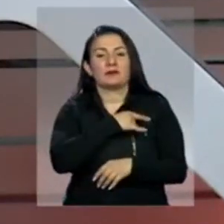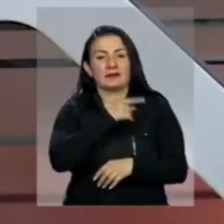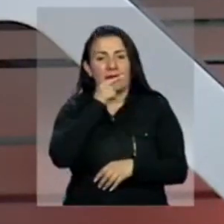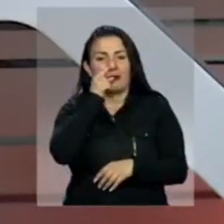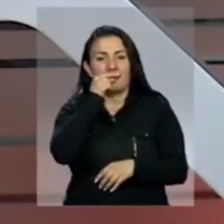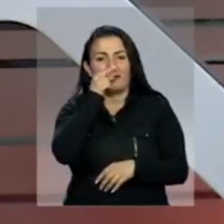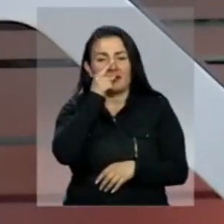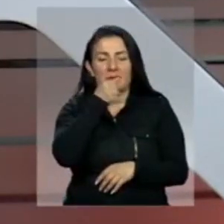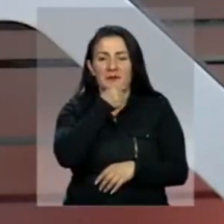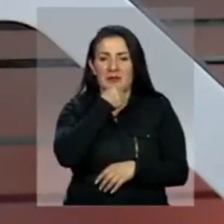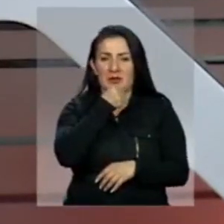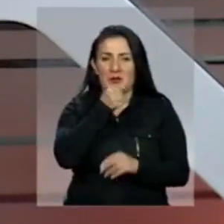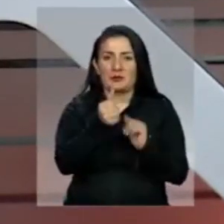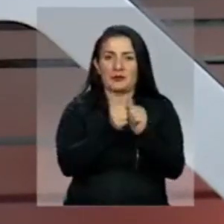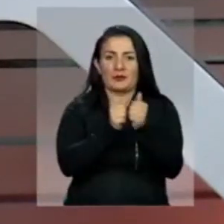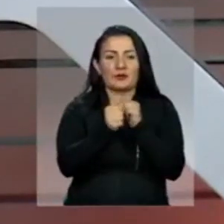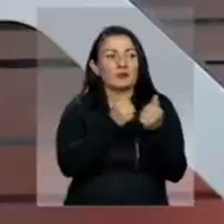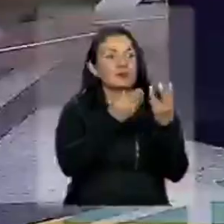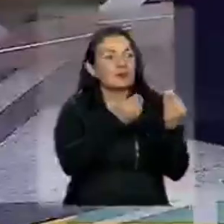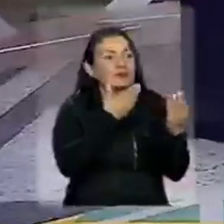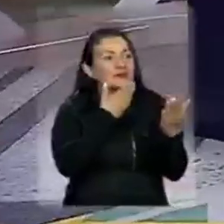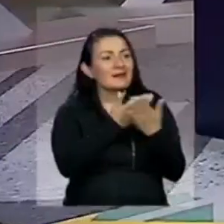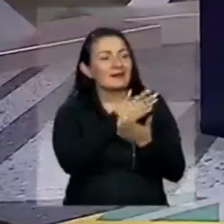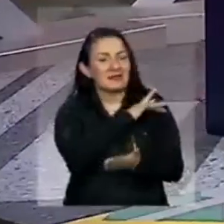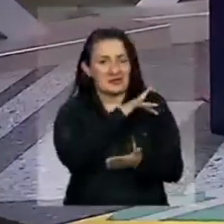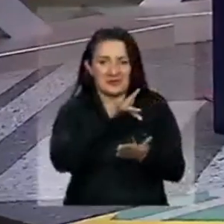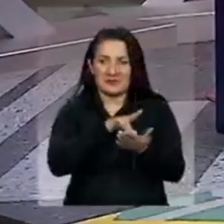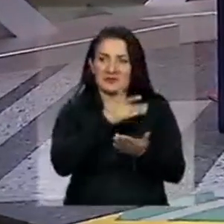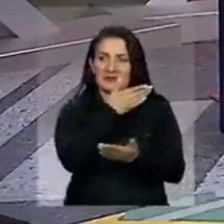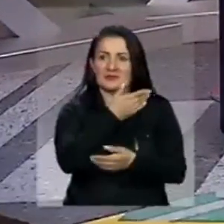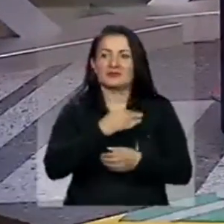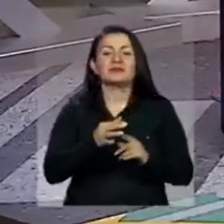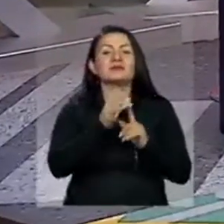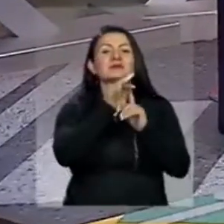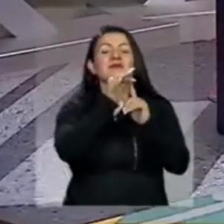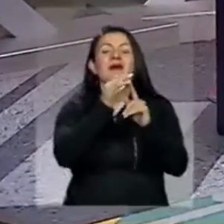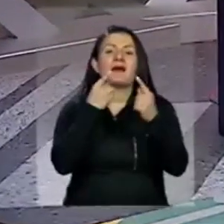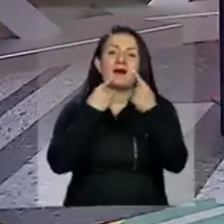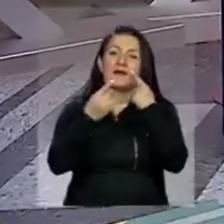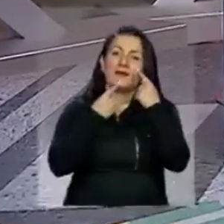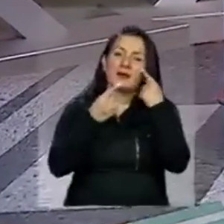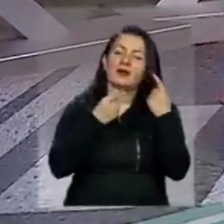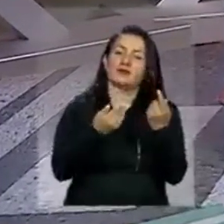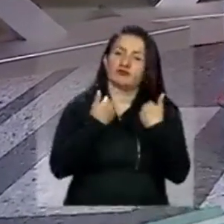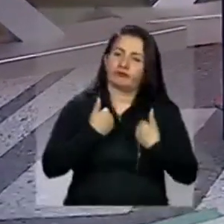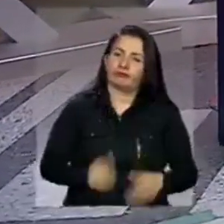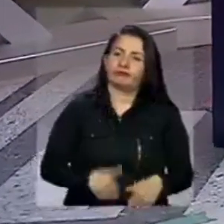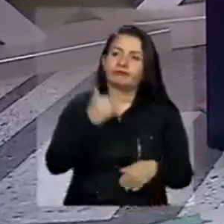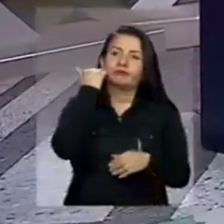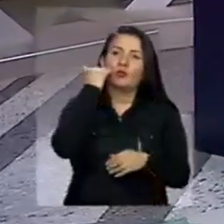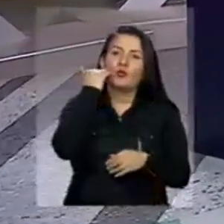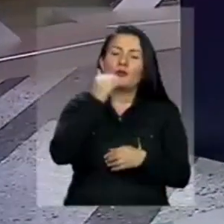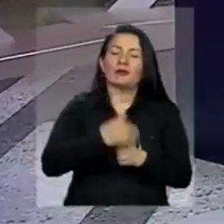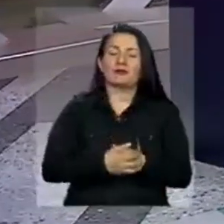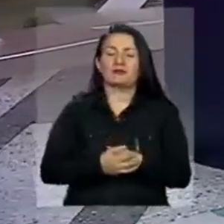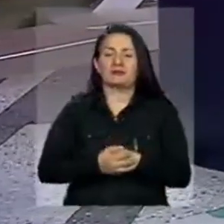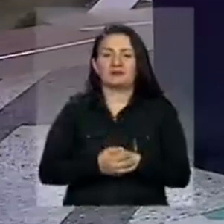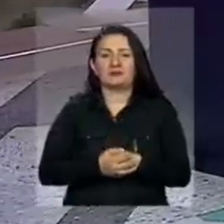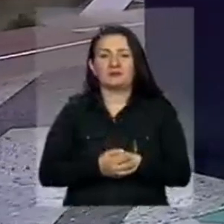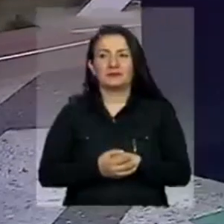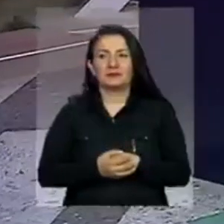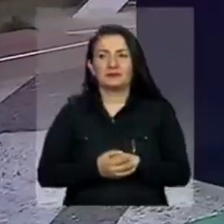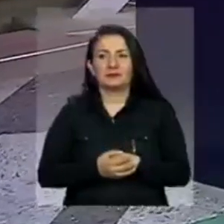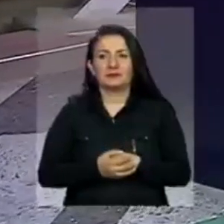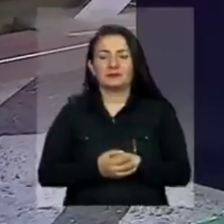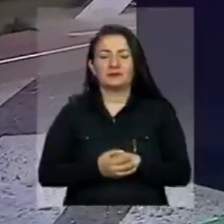magíster en periodismo deportivo. Muchísimas gracias por estar acá en este especial para hablar del papel de la mujer y sobre todo en este campo tan